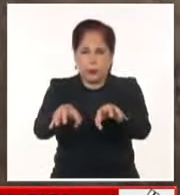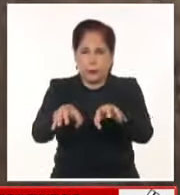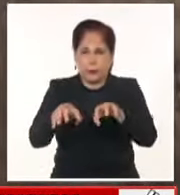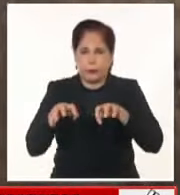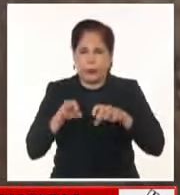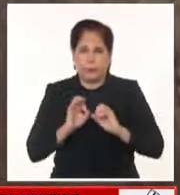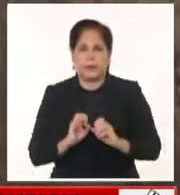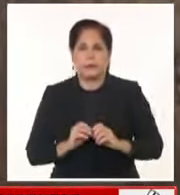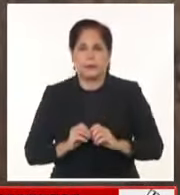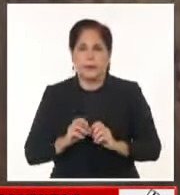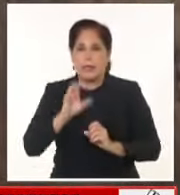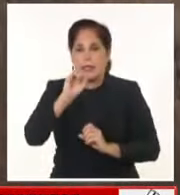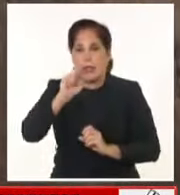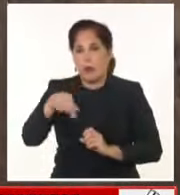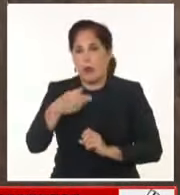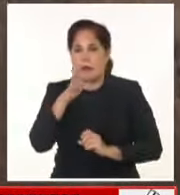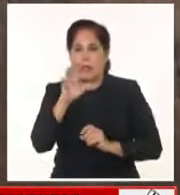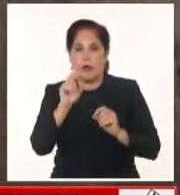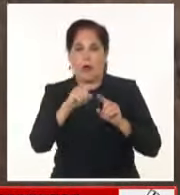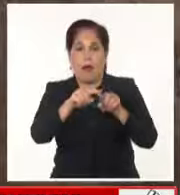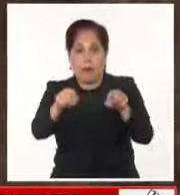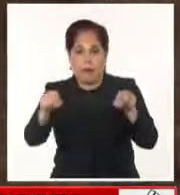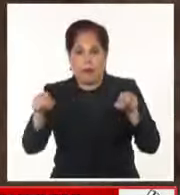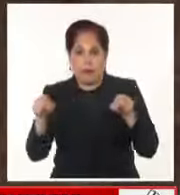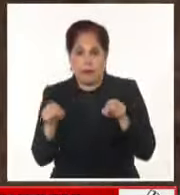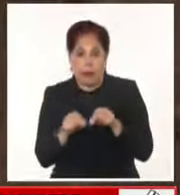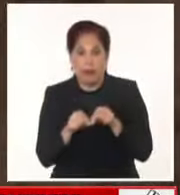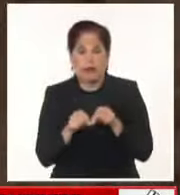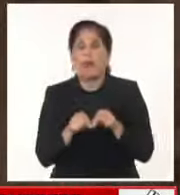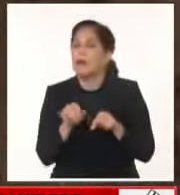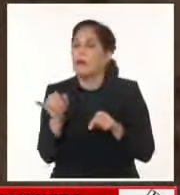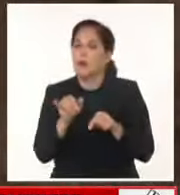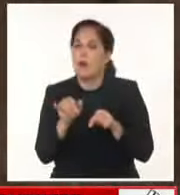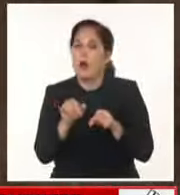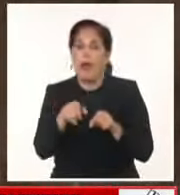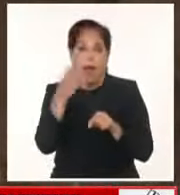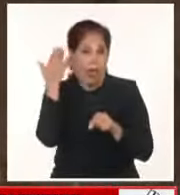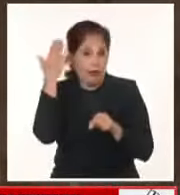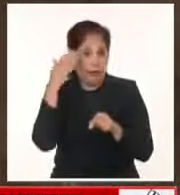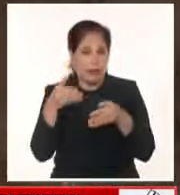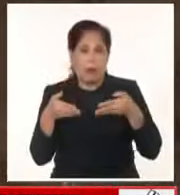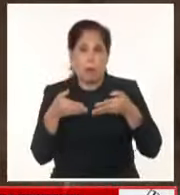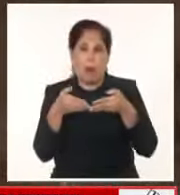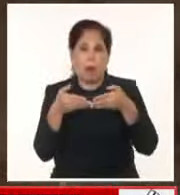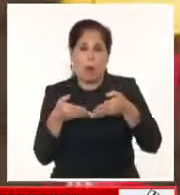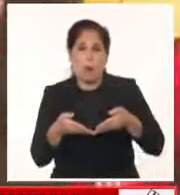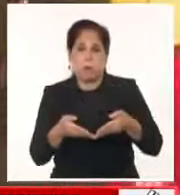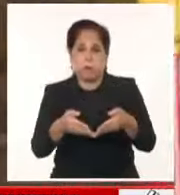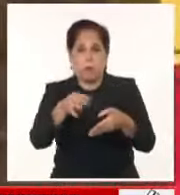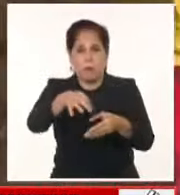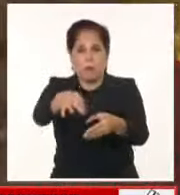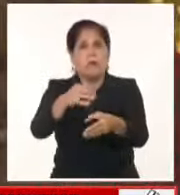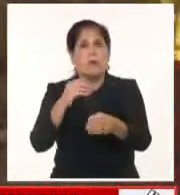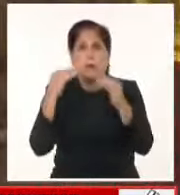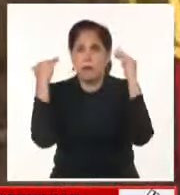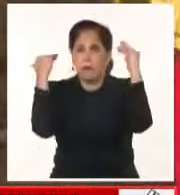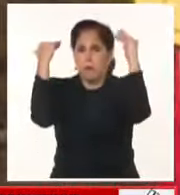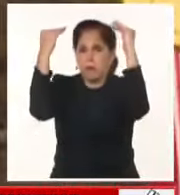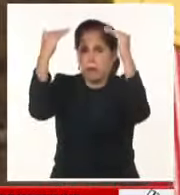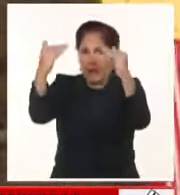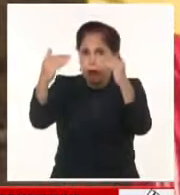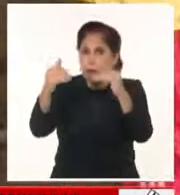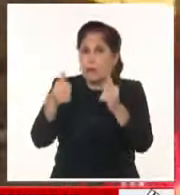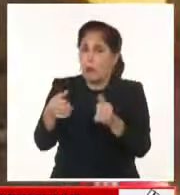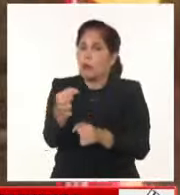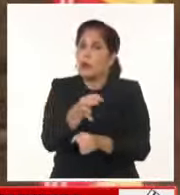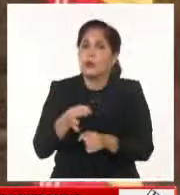Las 0,5 hectáreas en producción de hortalizas de hojas con que contaba este establecimiento de cultivo semiprotegido de Macambo en el